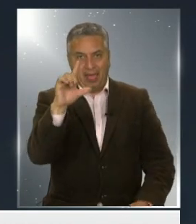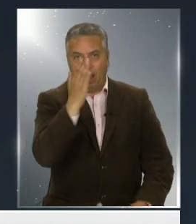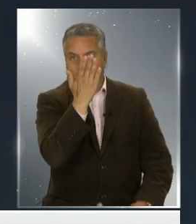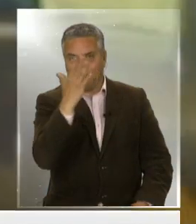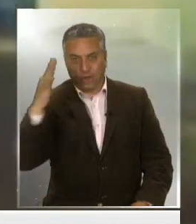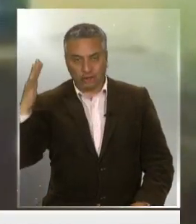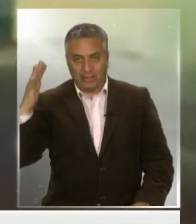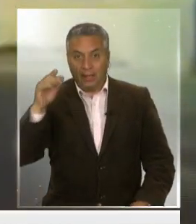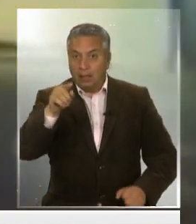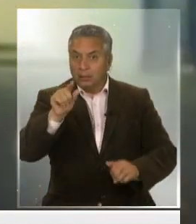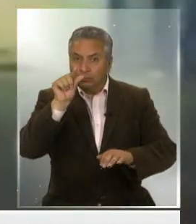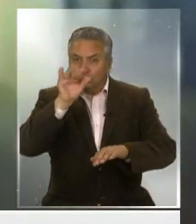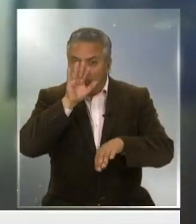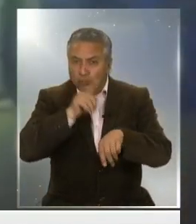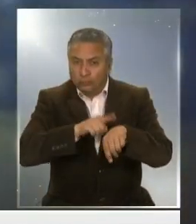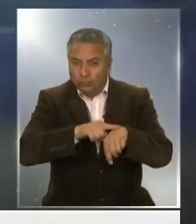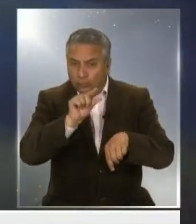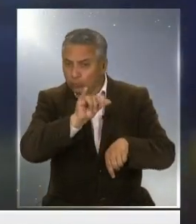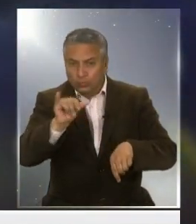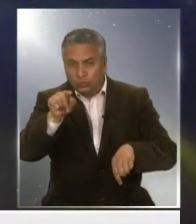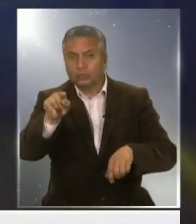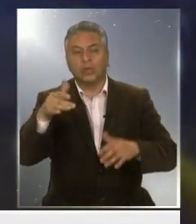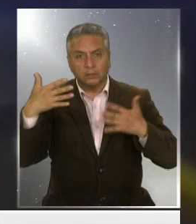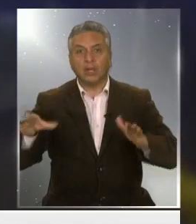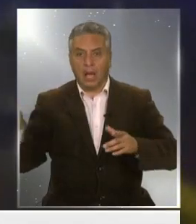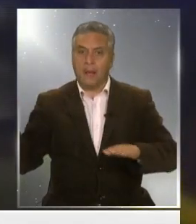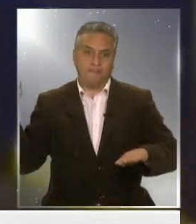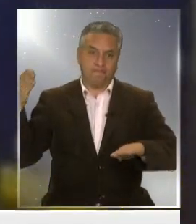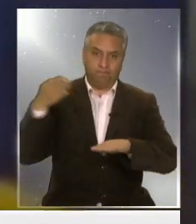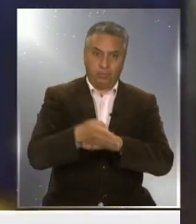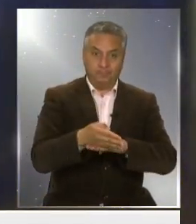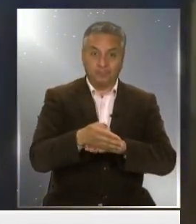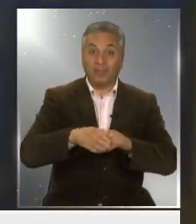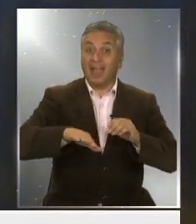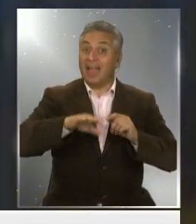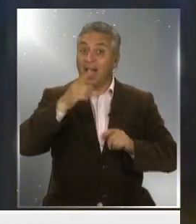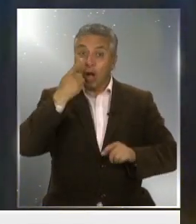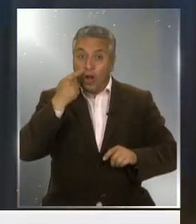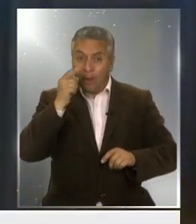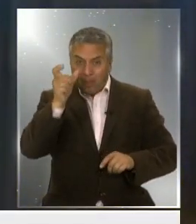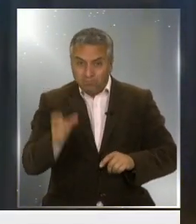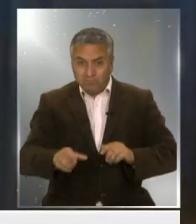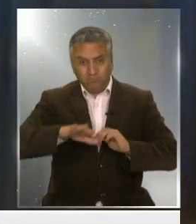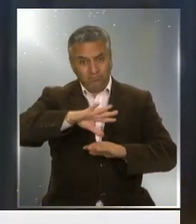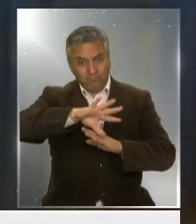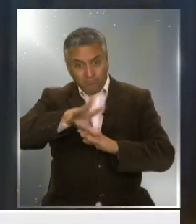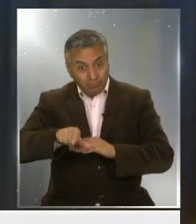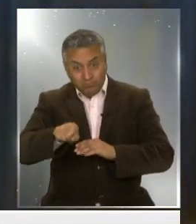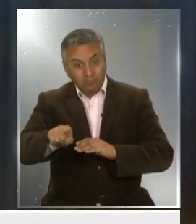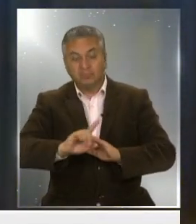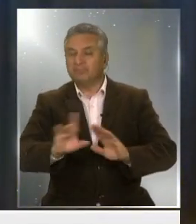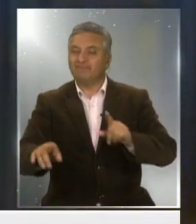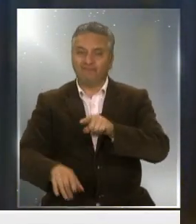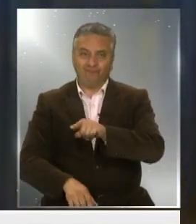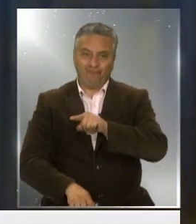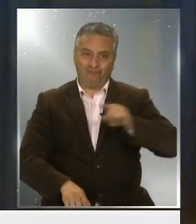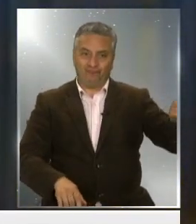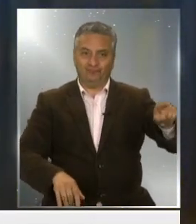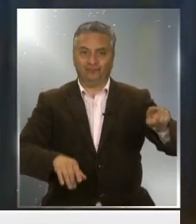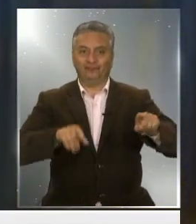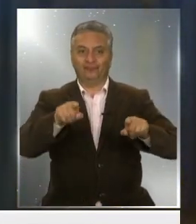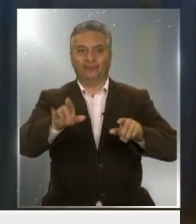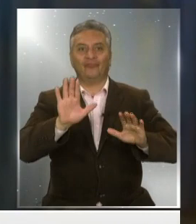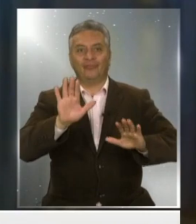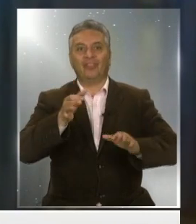minutos se constituyeron en el sector. El destino del ladrón finalmente fueron los tribunales. En prisión